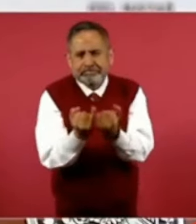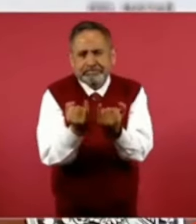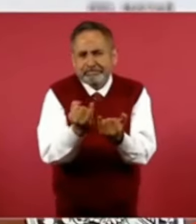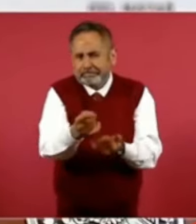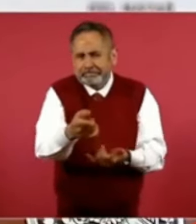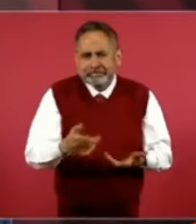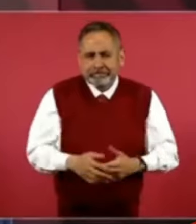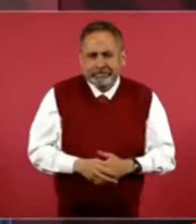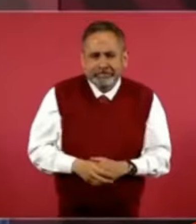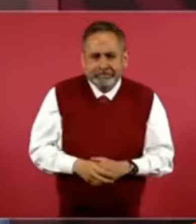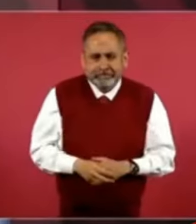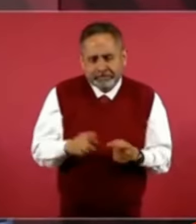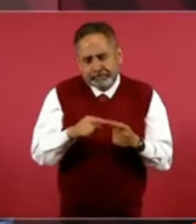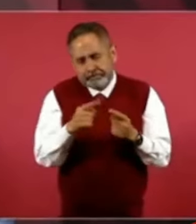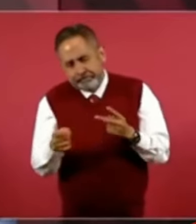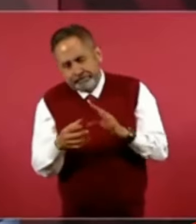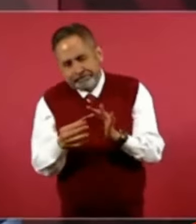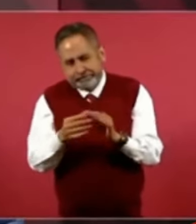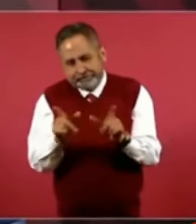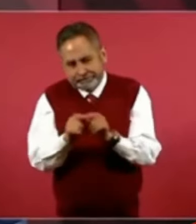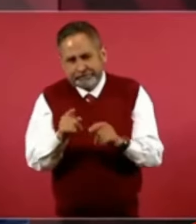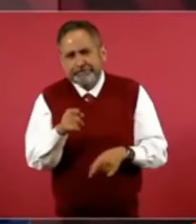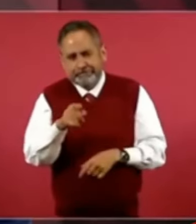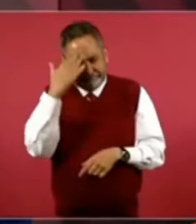No digo lo demás.